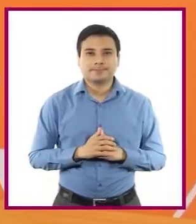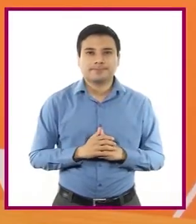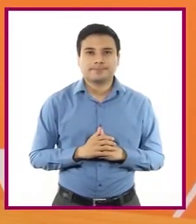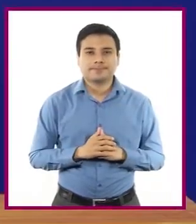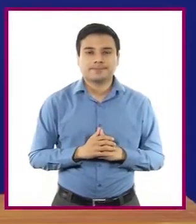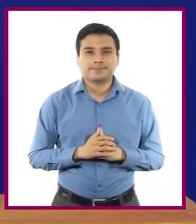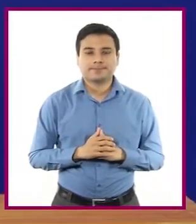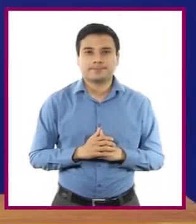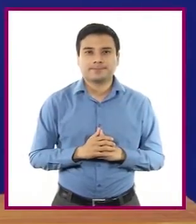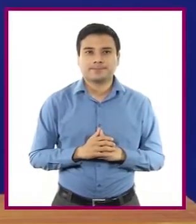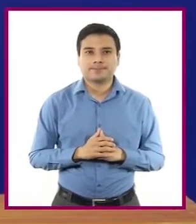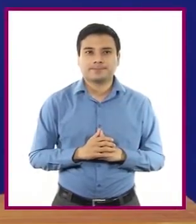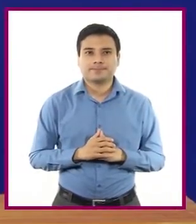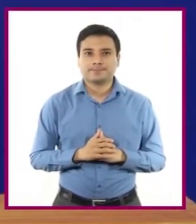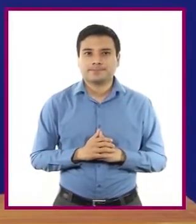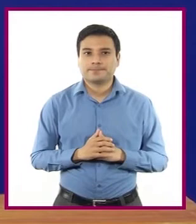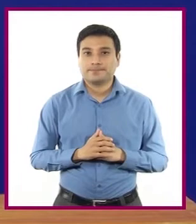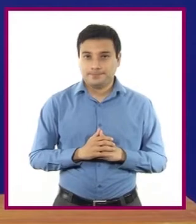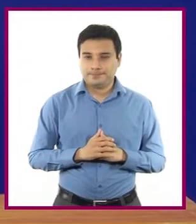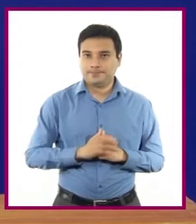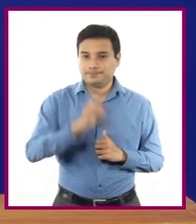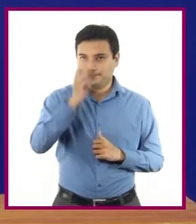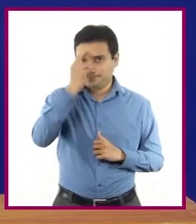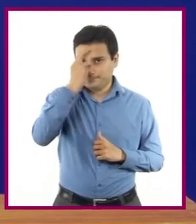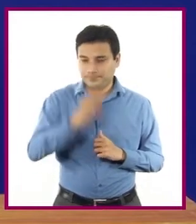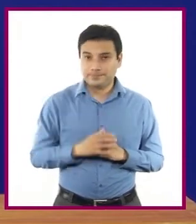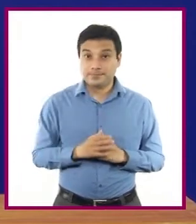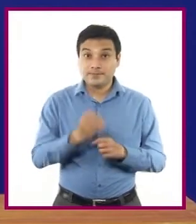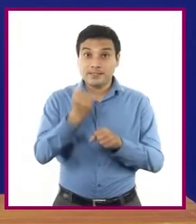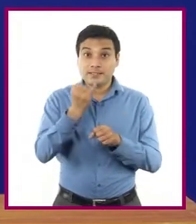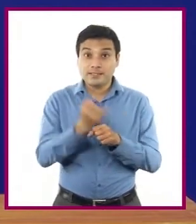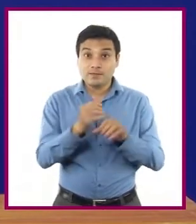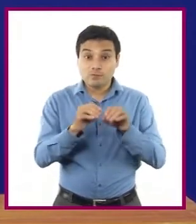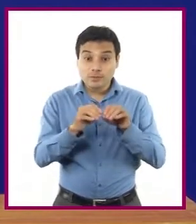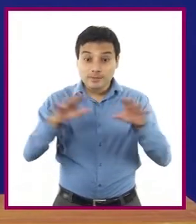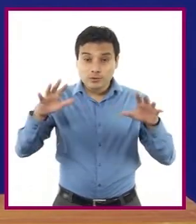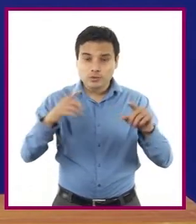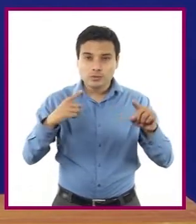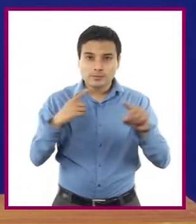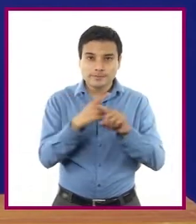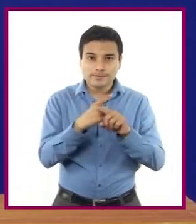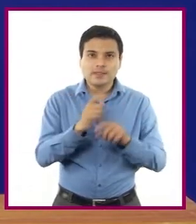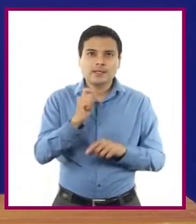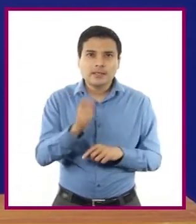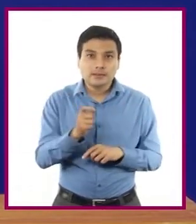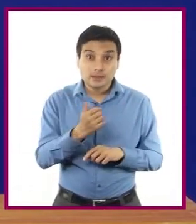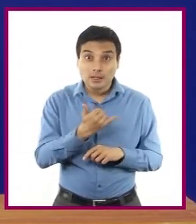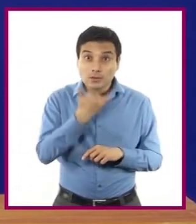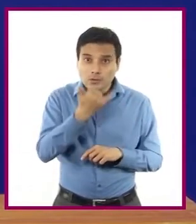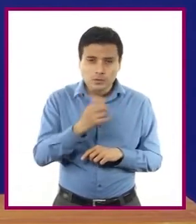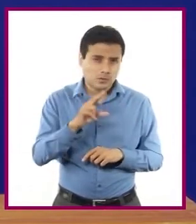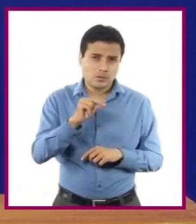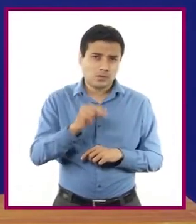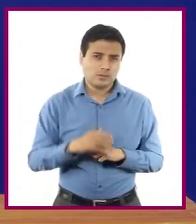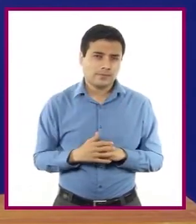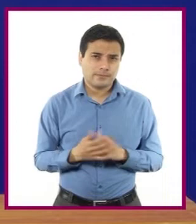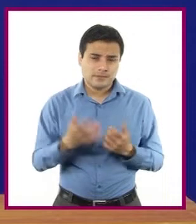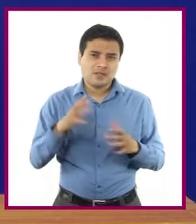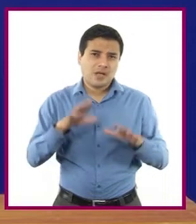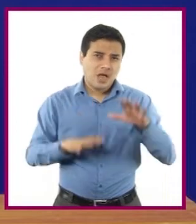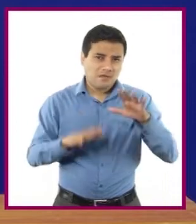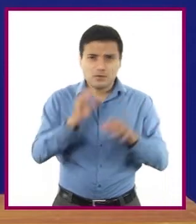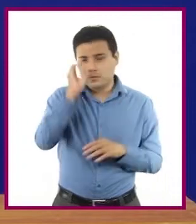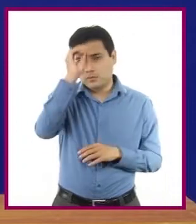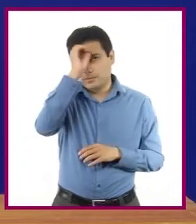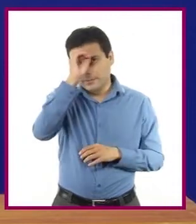de comenzar, debemos saber que una información contradictoria no necesariamente errónea. A veces pueden ser